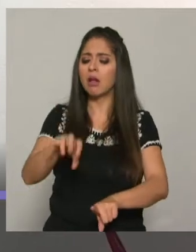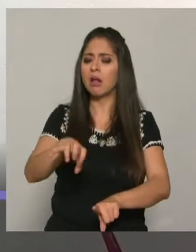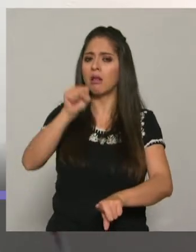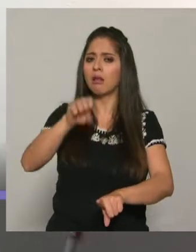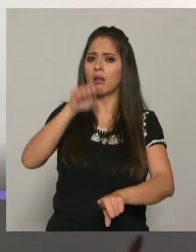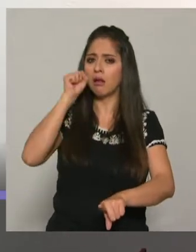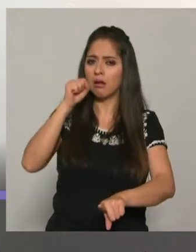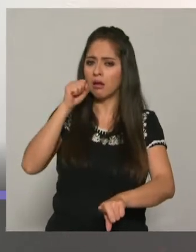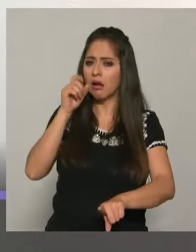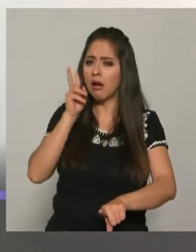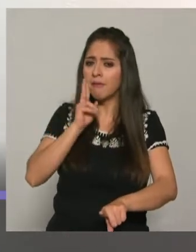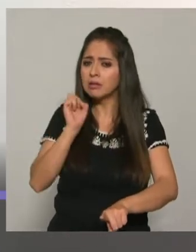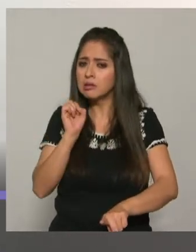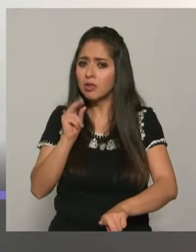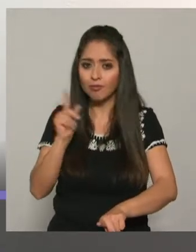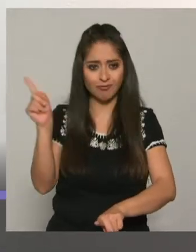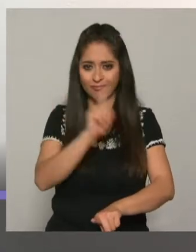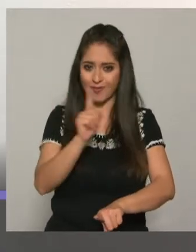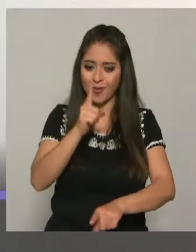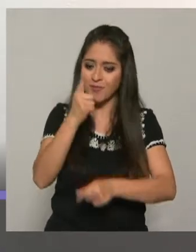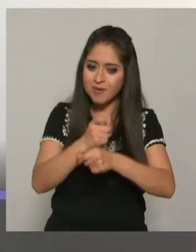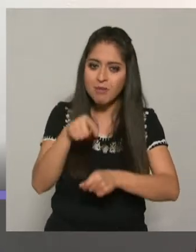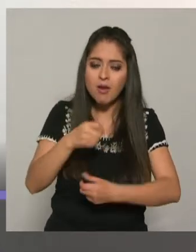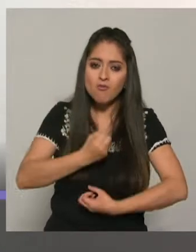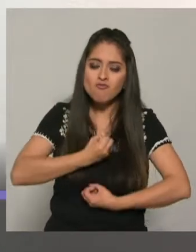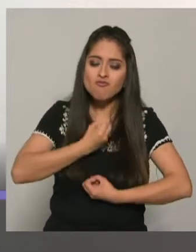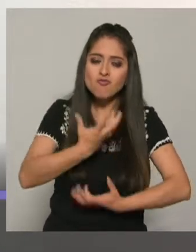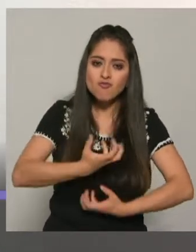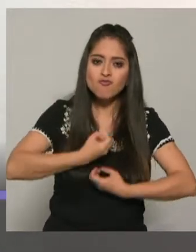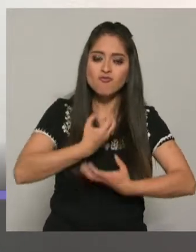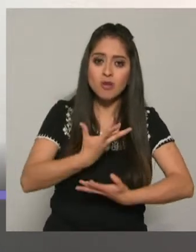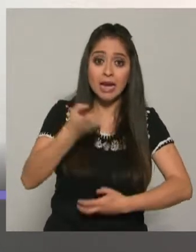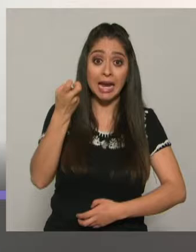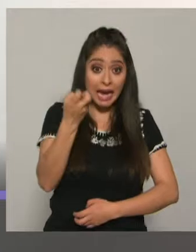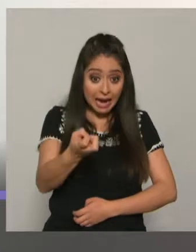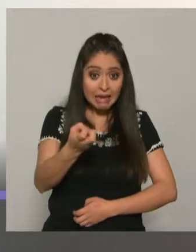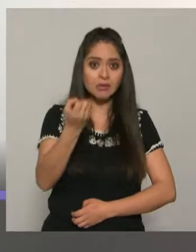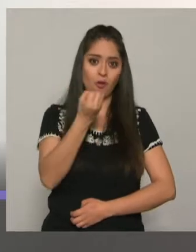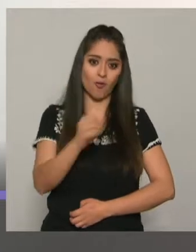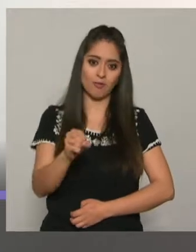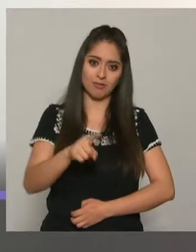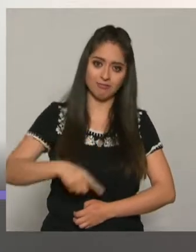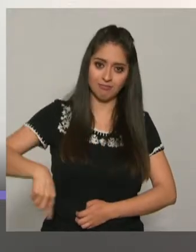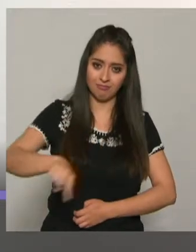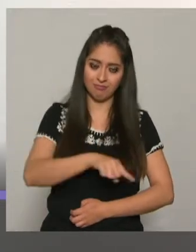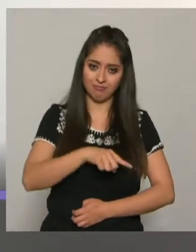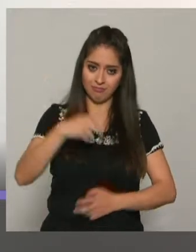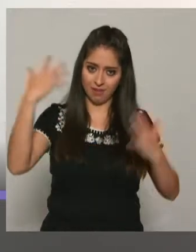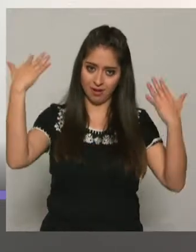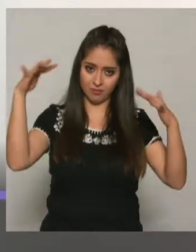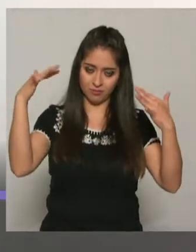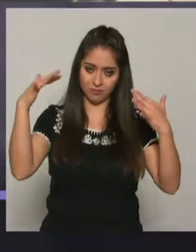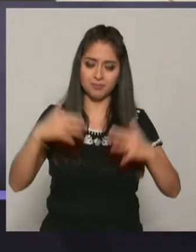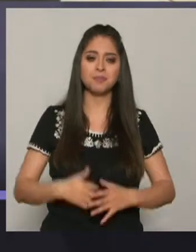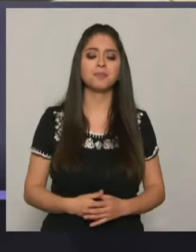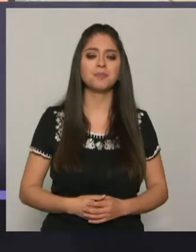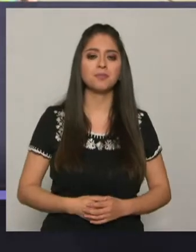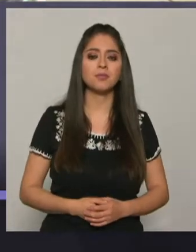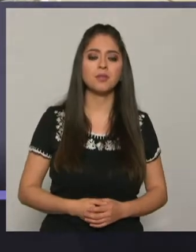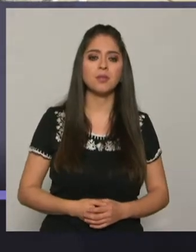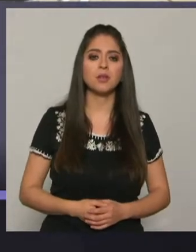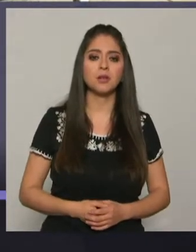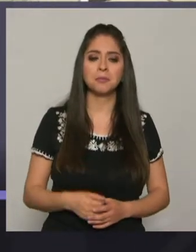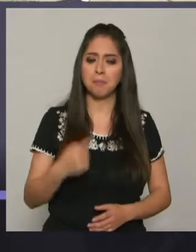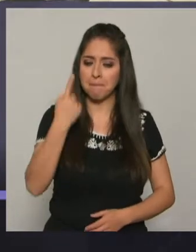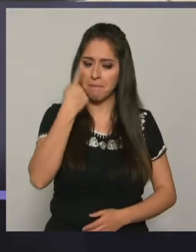interpretarles, tenemos que escucharles, tenemos que acompañarles, es nuestra obligación. Entonces, yo diría, cerrando esta